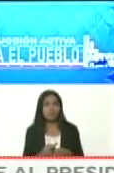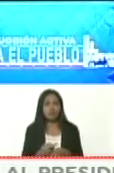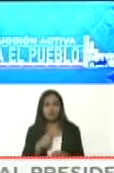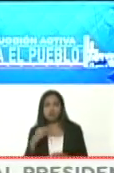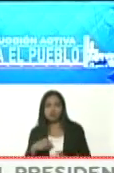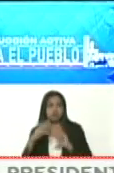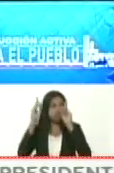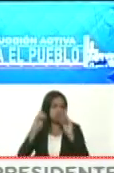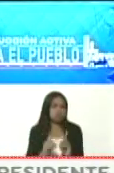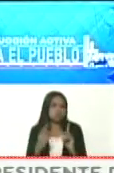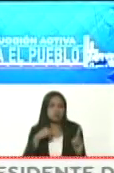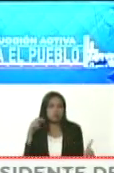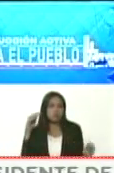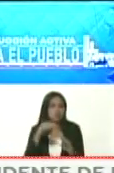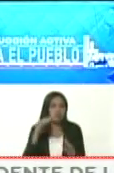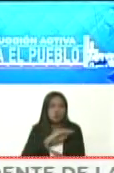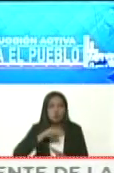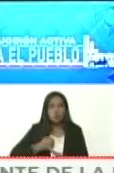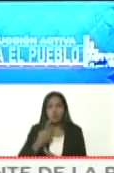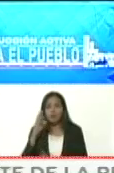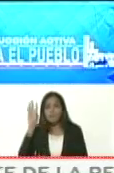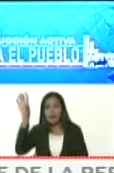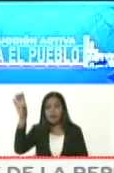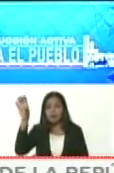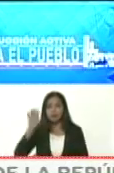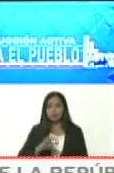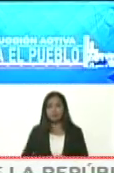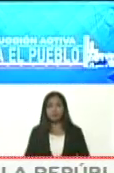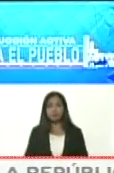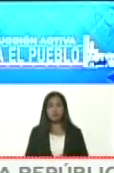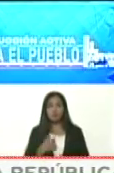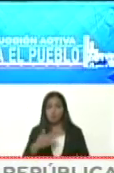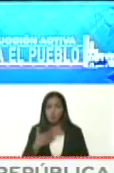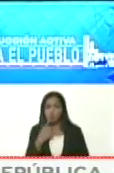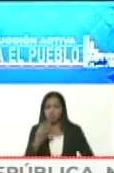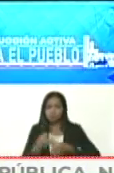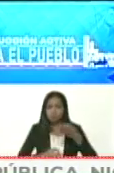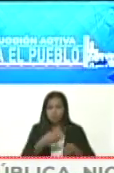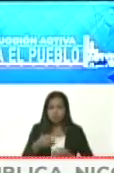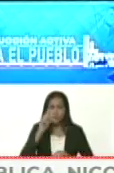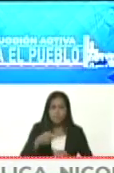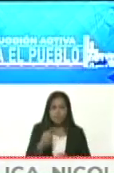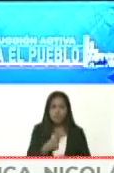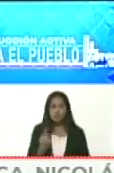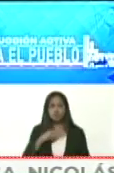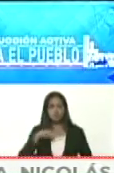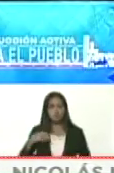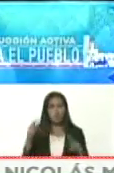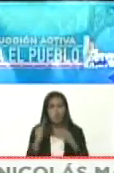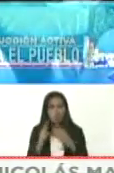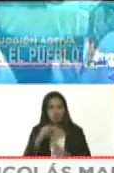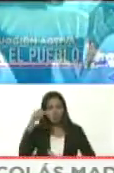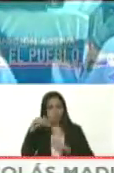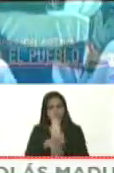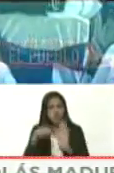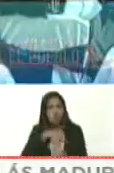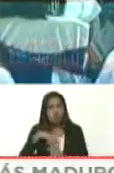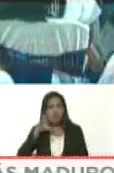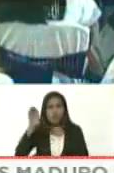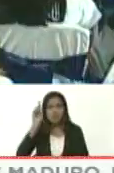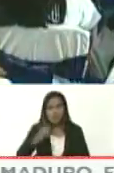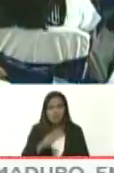decisiva para el futuro de Venezuela. Y yo le puedo decir, conociendo a profundidad a nuestro